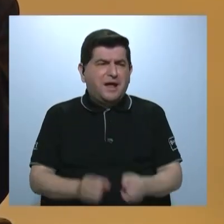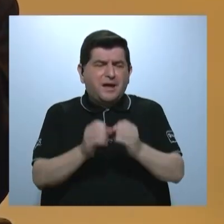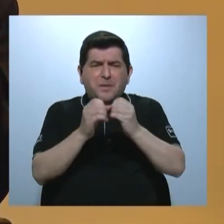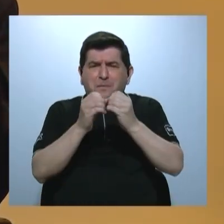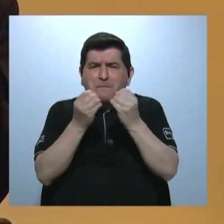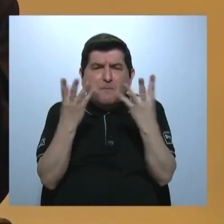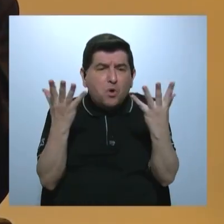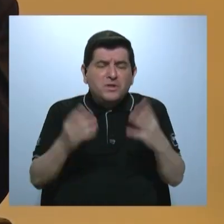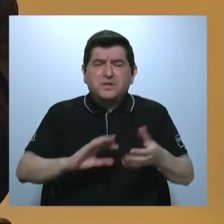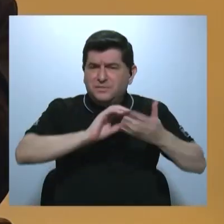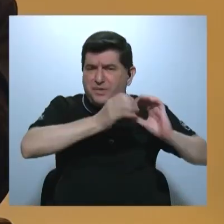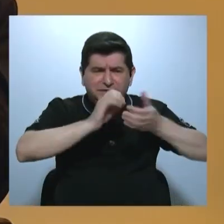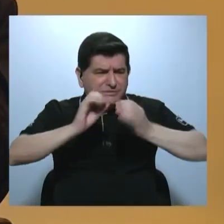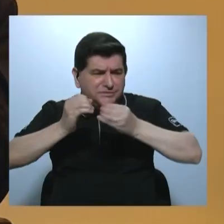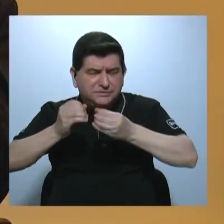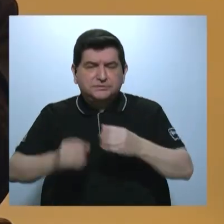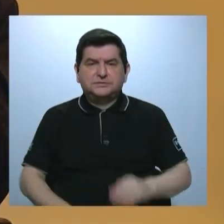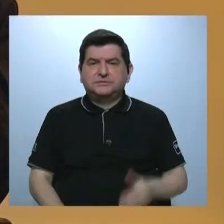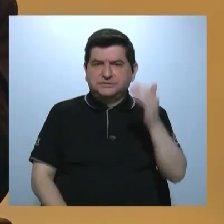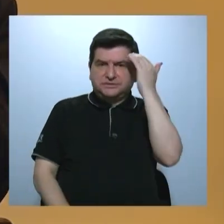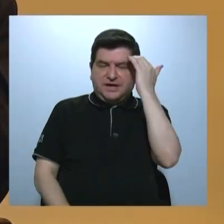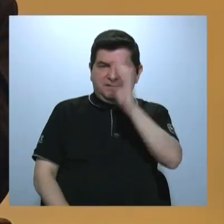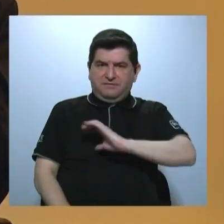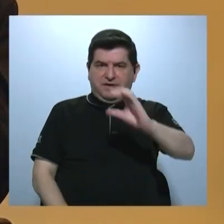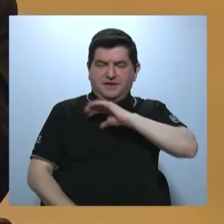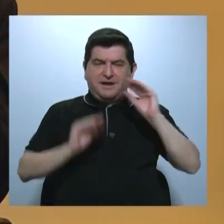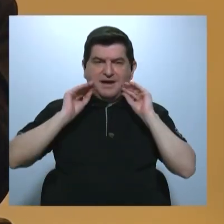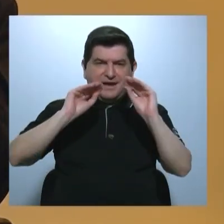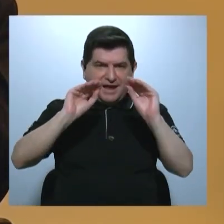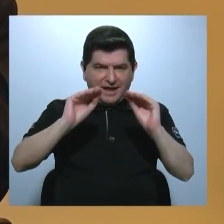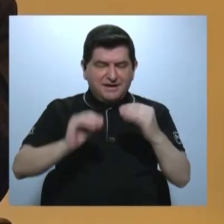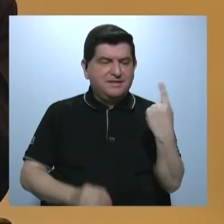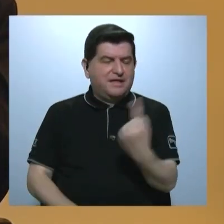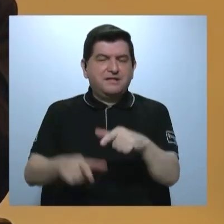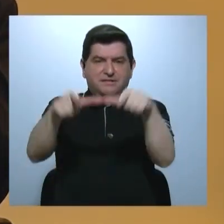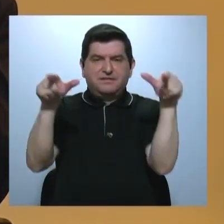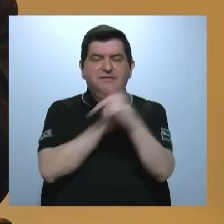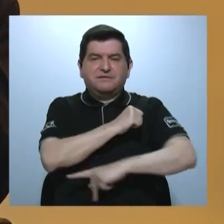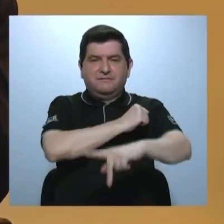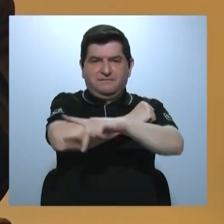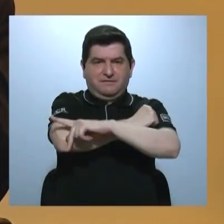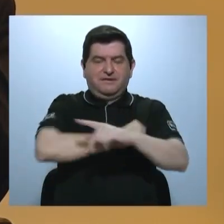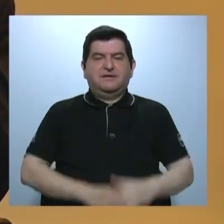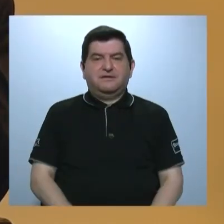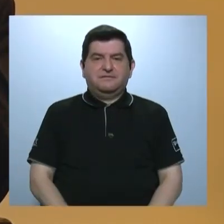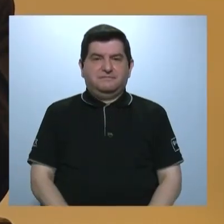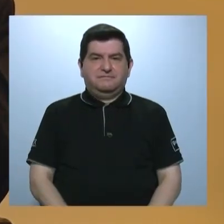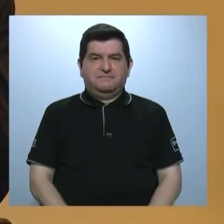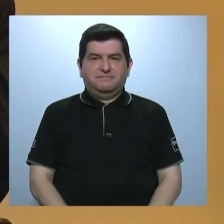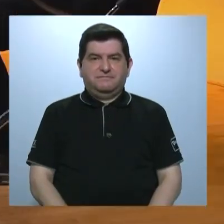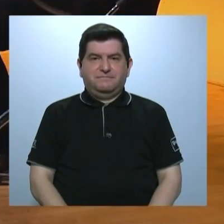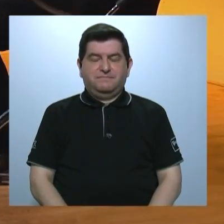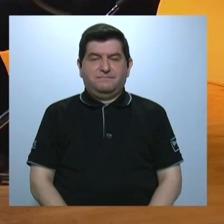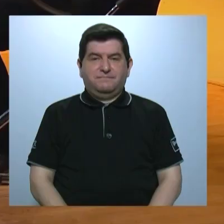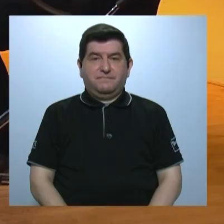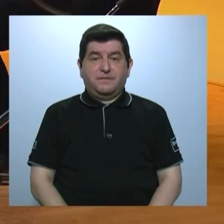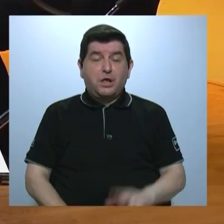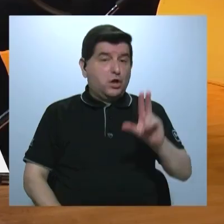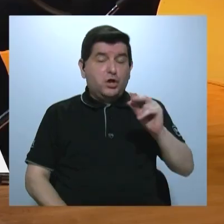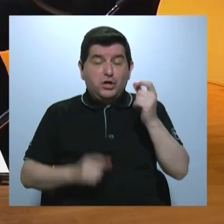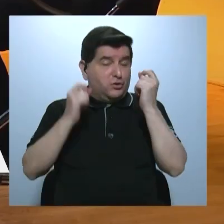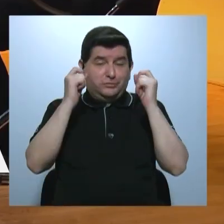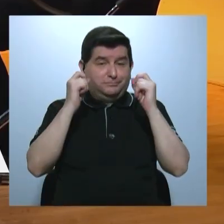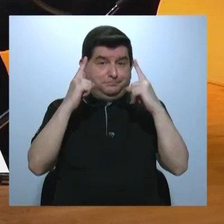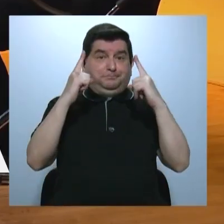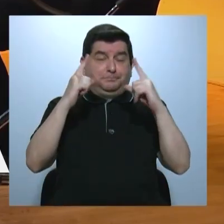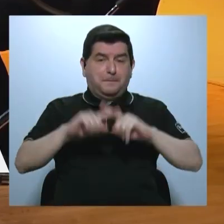resultado para poder decir finalmente cuál es la calidad de la educación que hay en cada territorio del país. Y aunque ciertamente no nos sorprende, pues lo